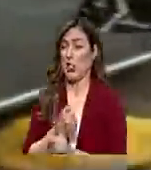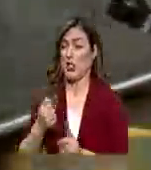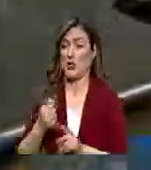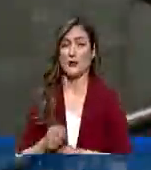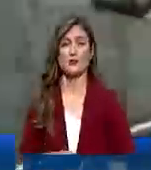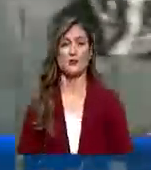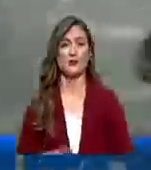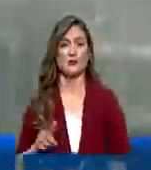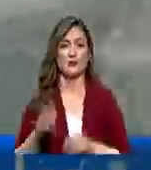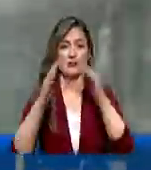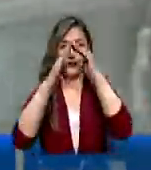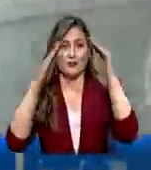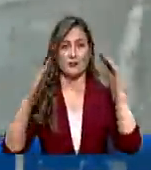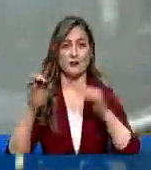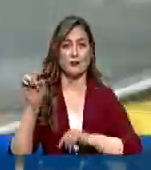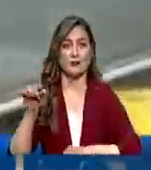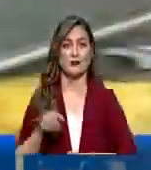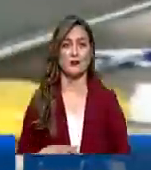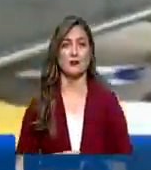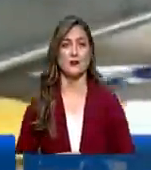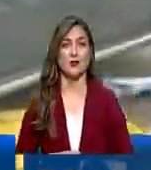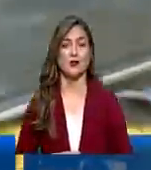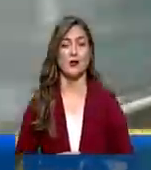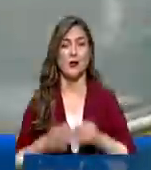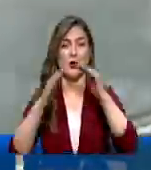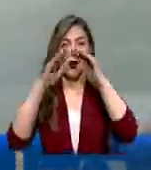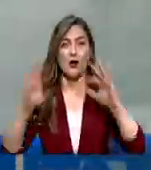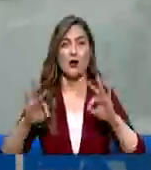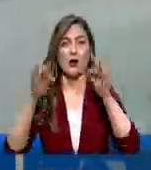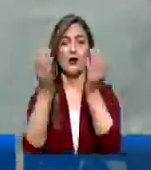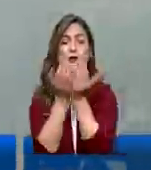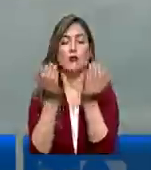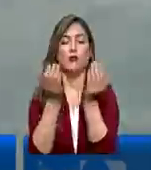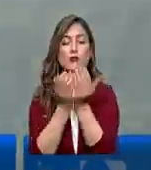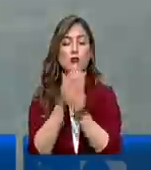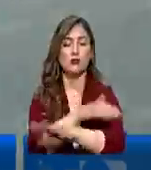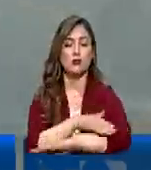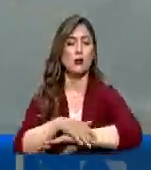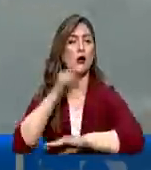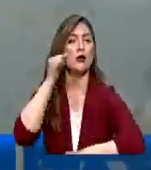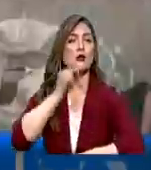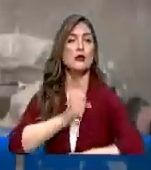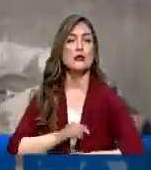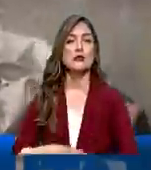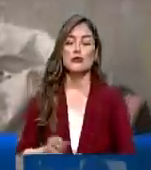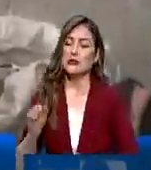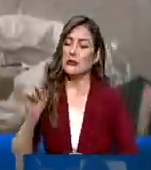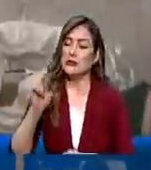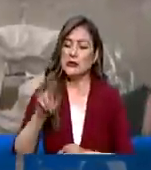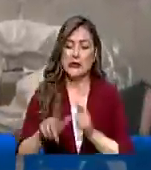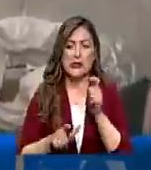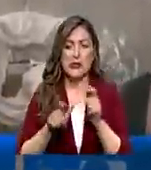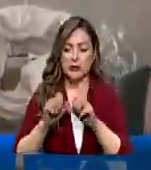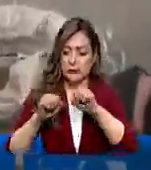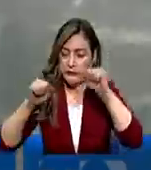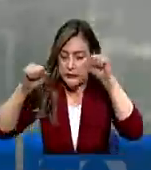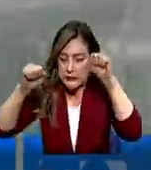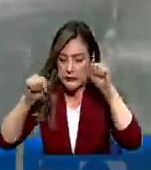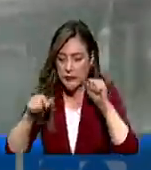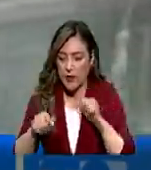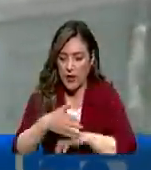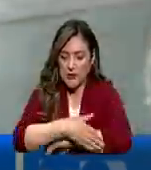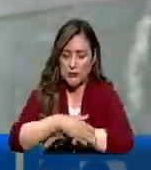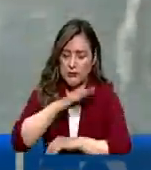Esta es su vivienda. En un contenedor de basura ubicado en la avenida Mariscal Sucre, en el sur de la ciudad, personas encontraron a un habitante